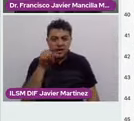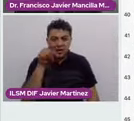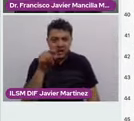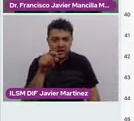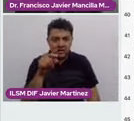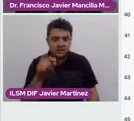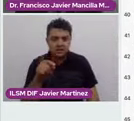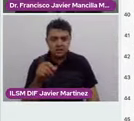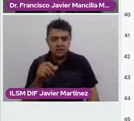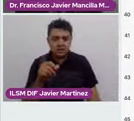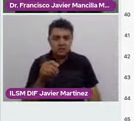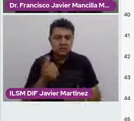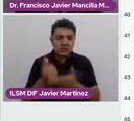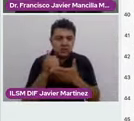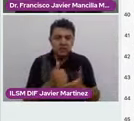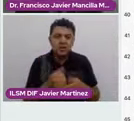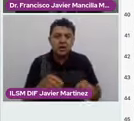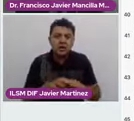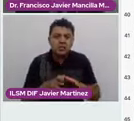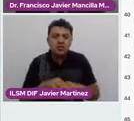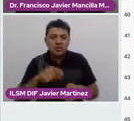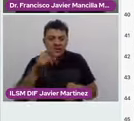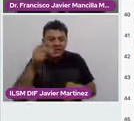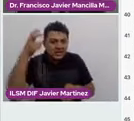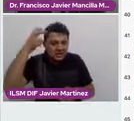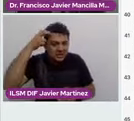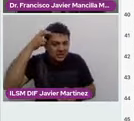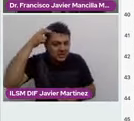Ahora este dispositivo va a ser las veces